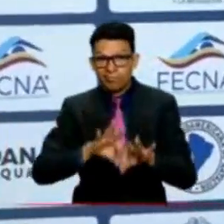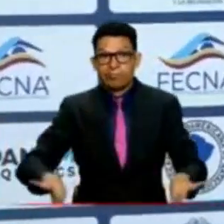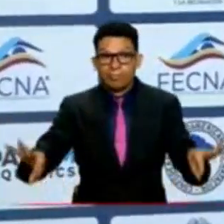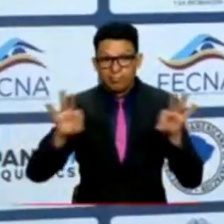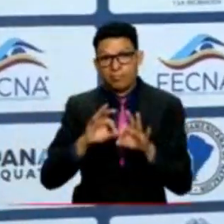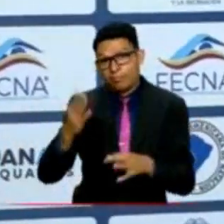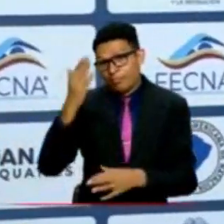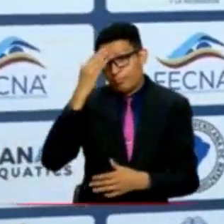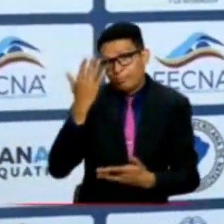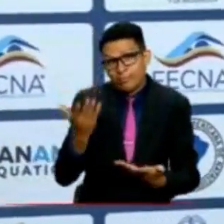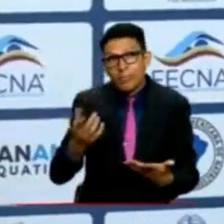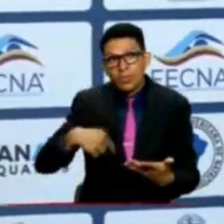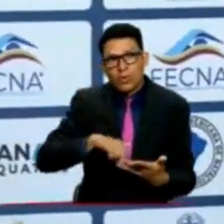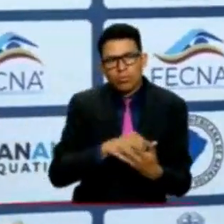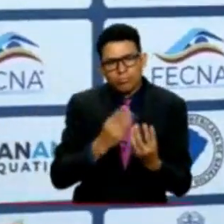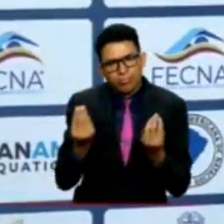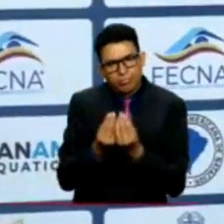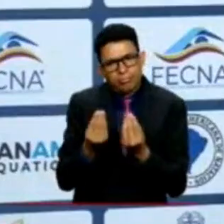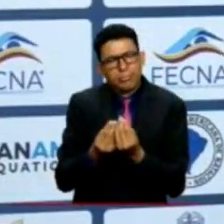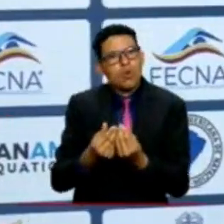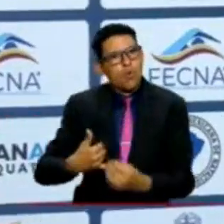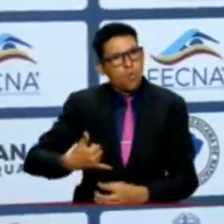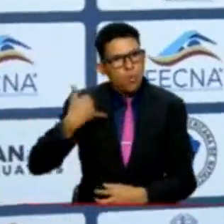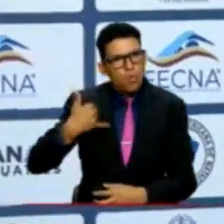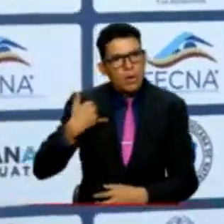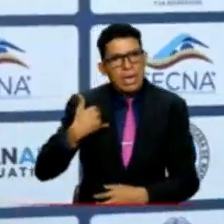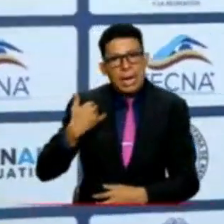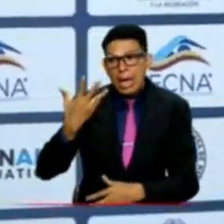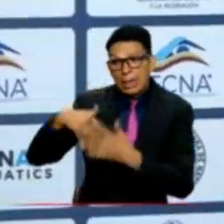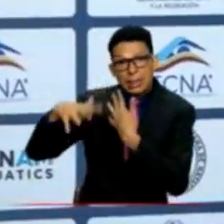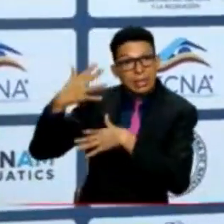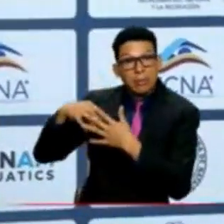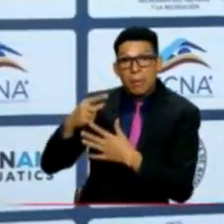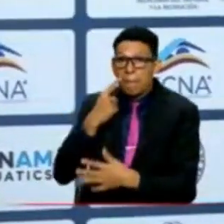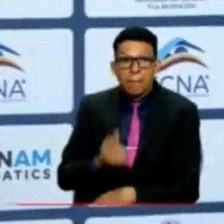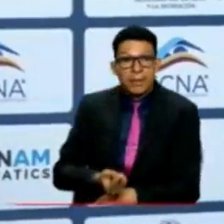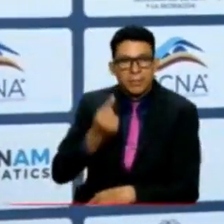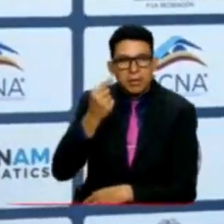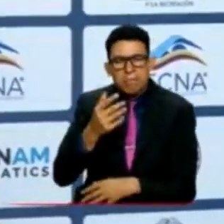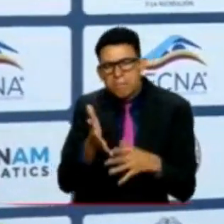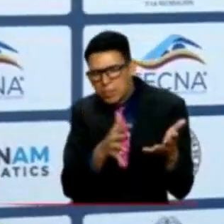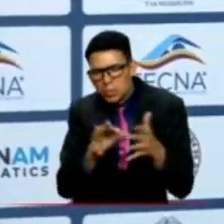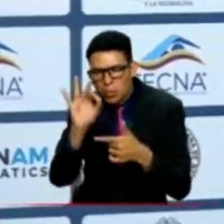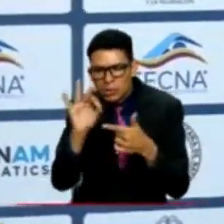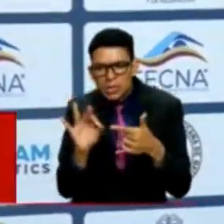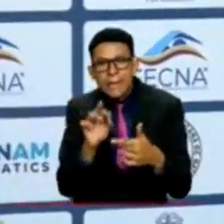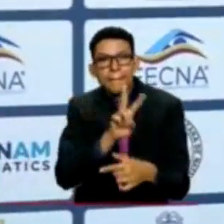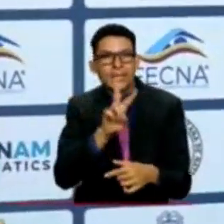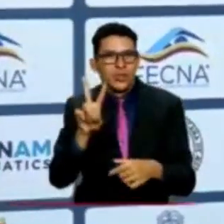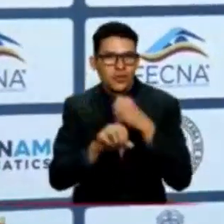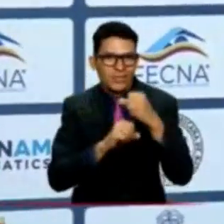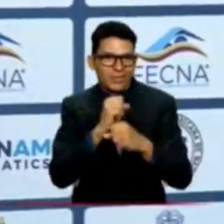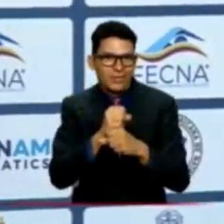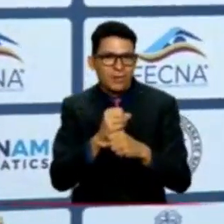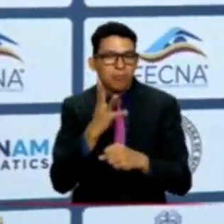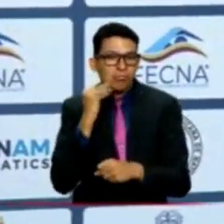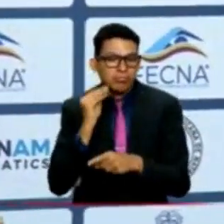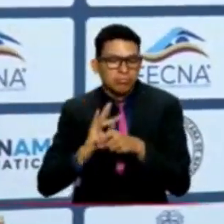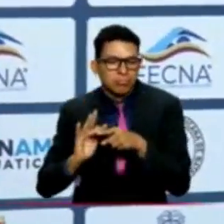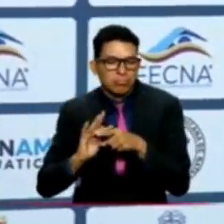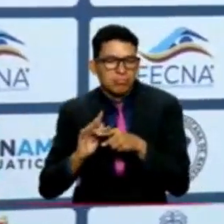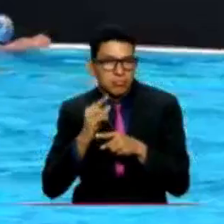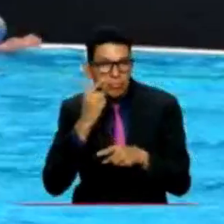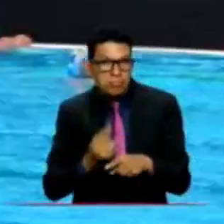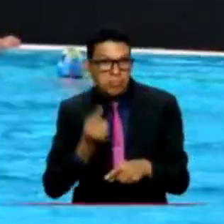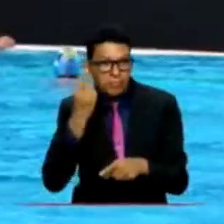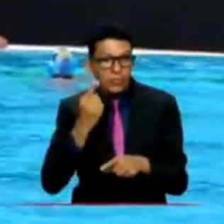nosotros, dado que hemos tenido un equipo muy joven, que hace muchos años no lo teníamos, un equipo promedio de 22 años, viviendo una nueva experiencia en este tipo